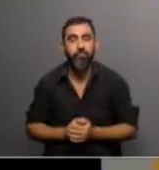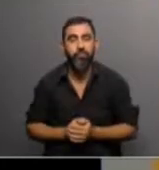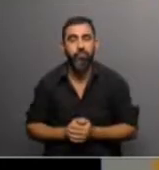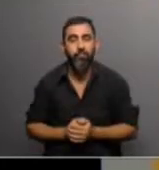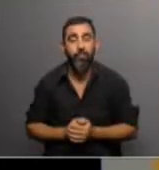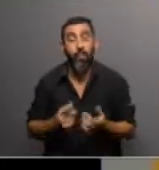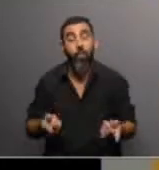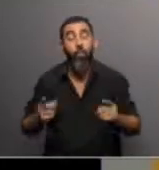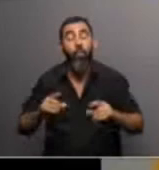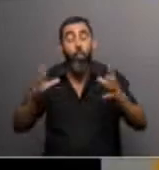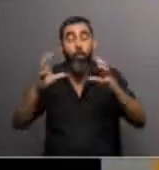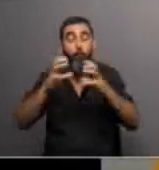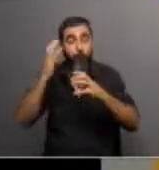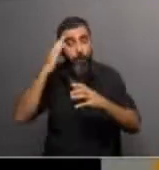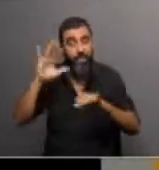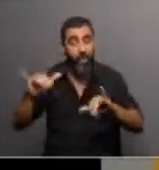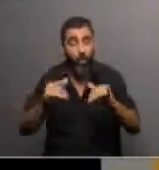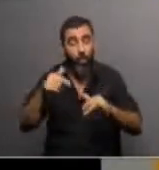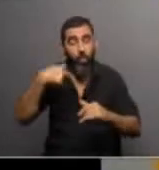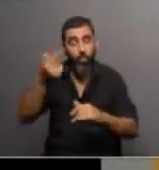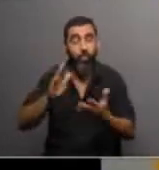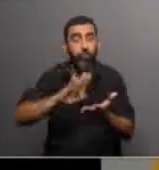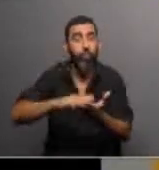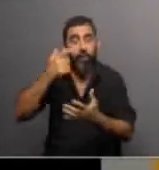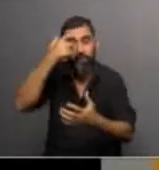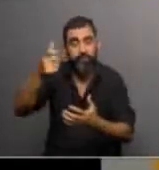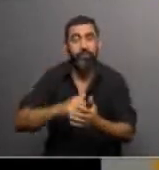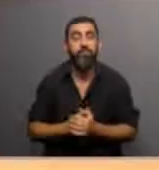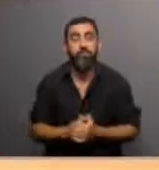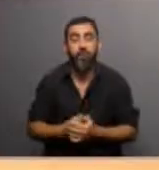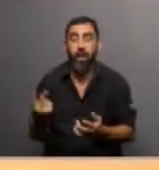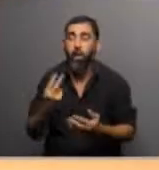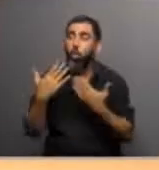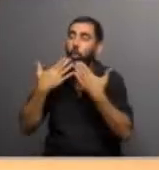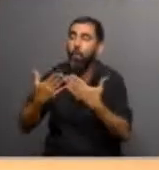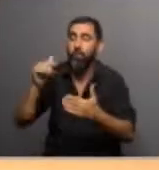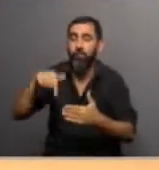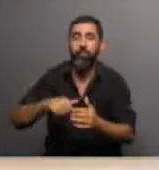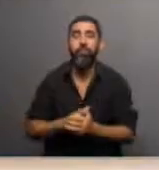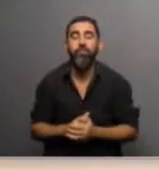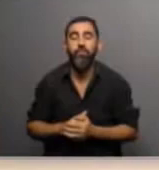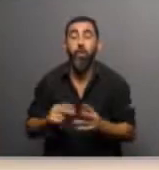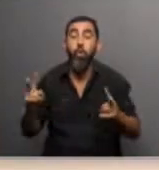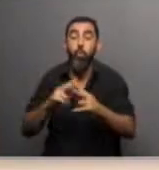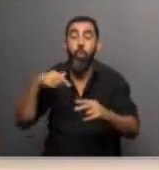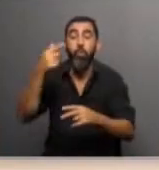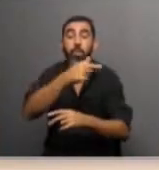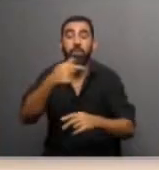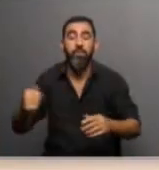con Mentes en Juego como otros segmentos dentro de Sobre Ciencia. Alexandra, Daniela, muchas gracias por hoy. Hasta la próxima semana.